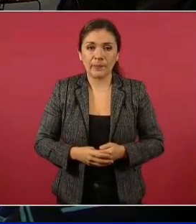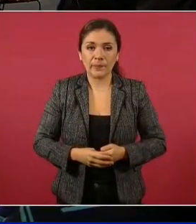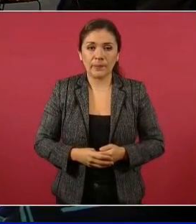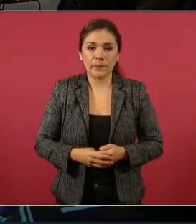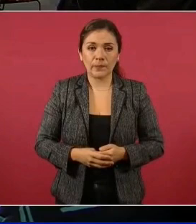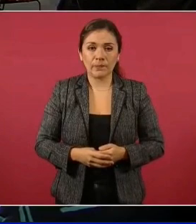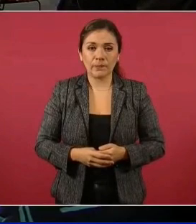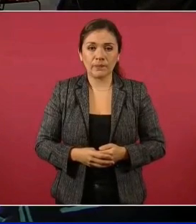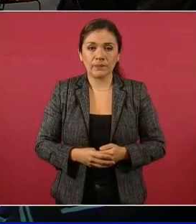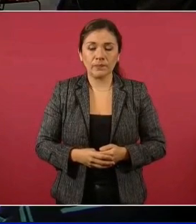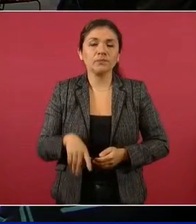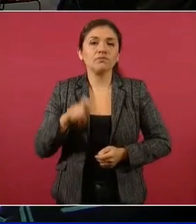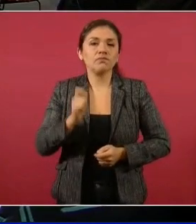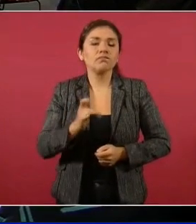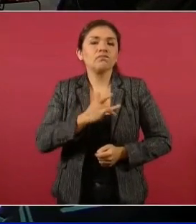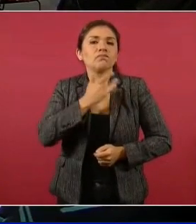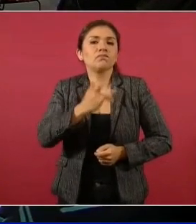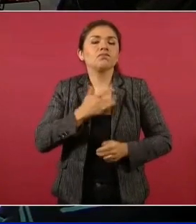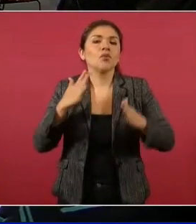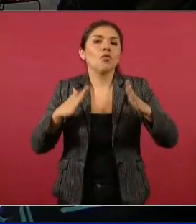es confianza,